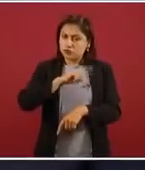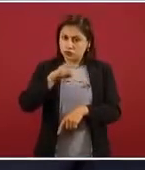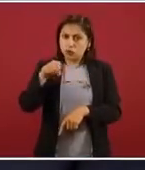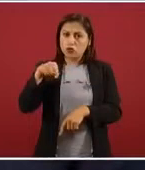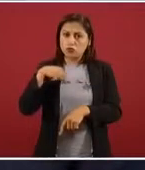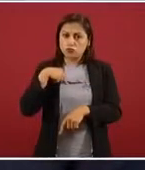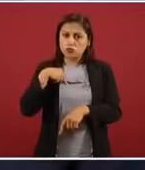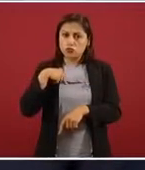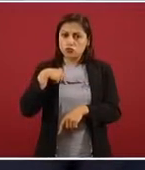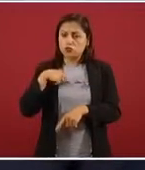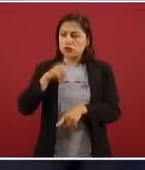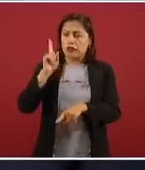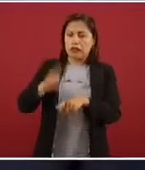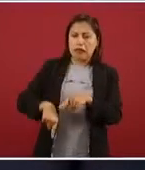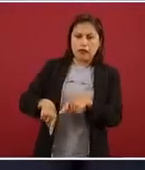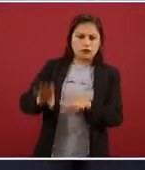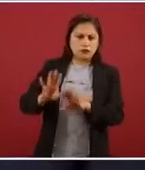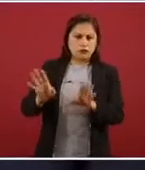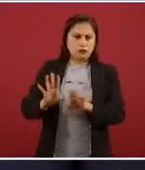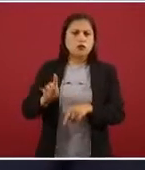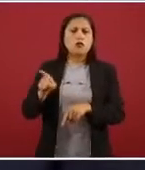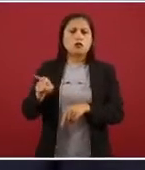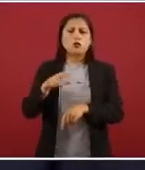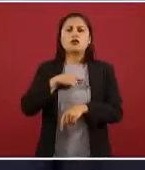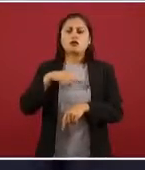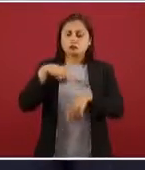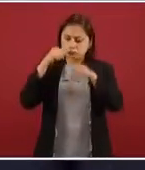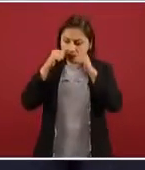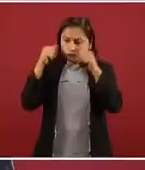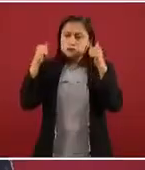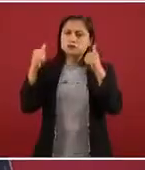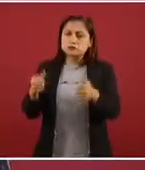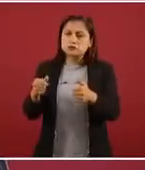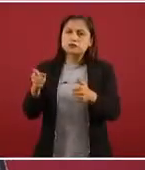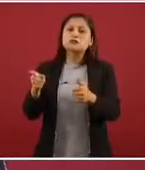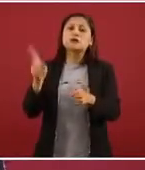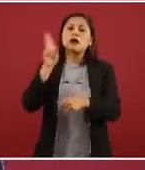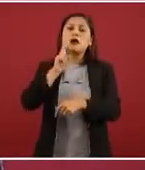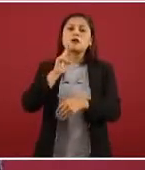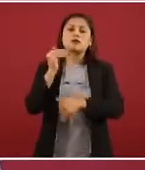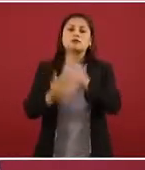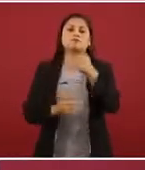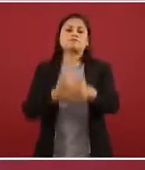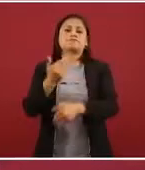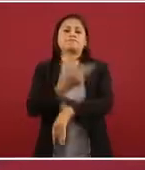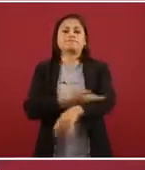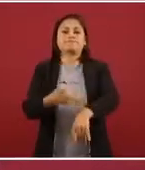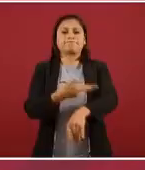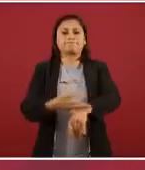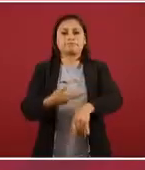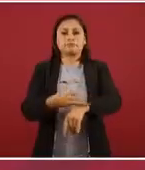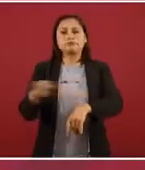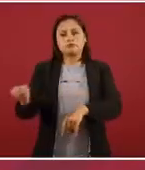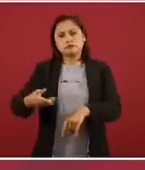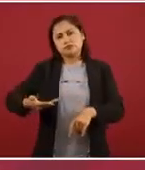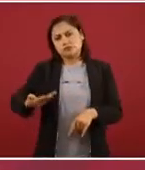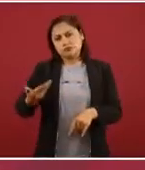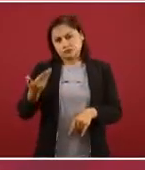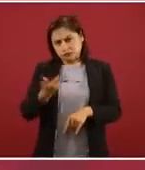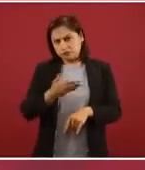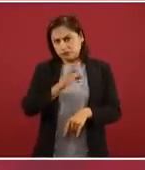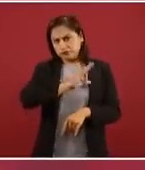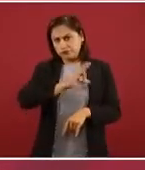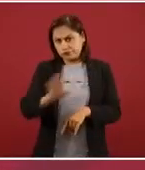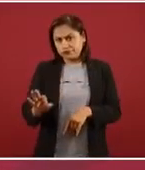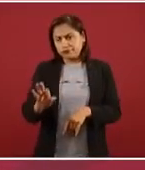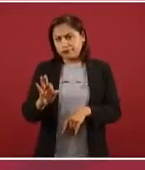descartando tu planteamiento, si procede, se puede hacer la solicitud